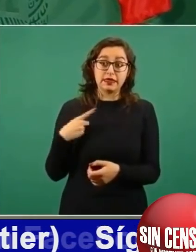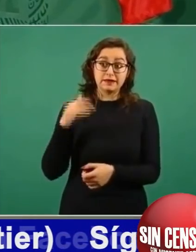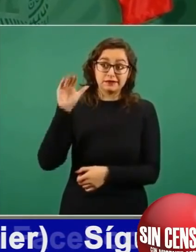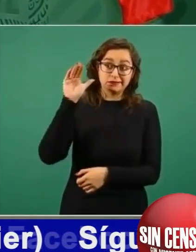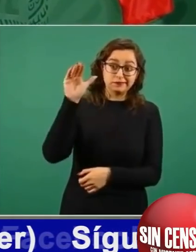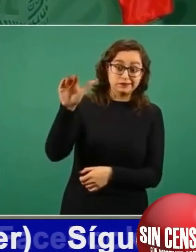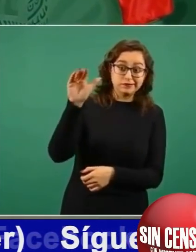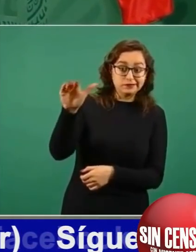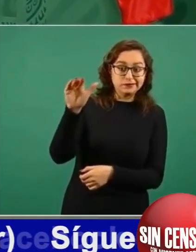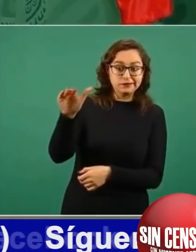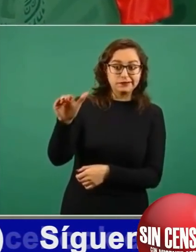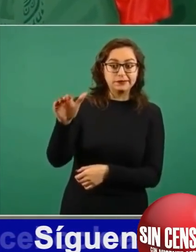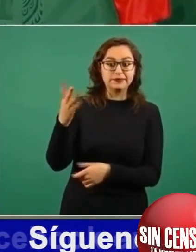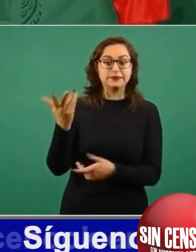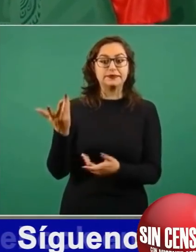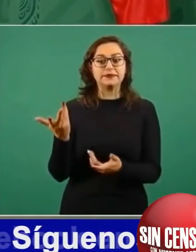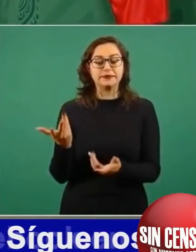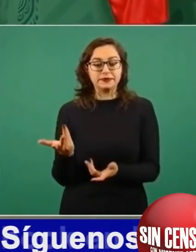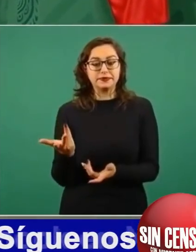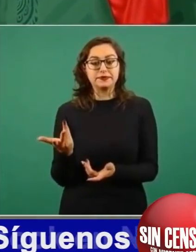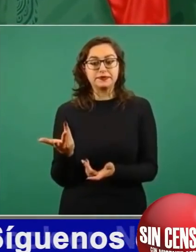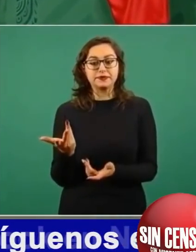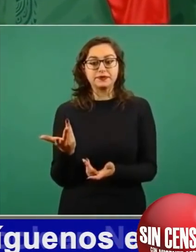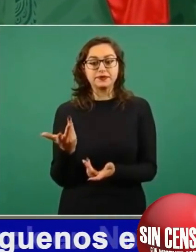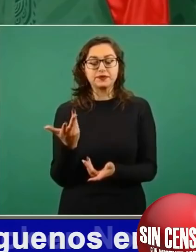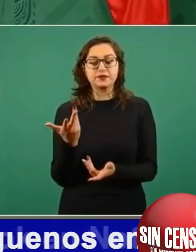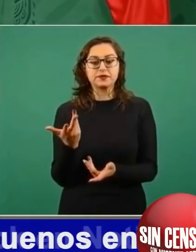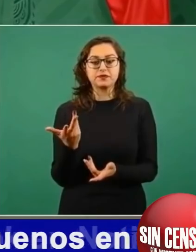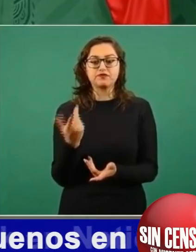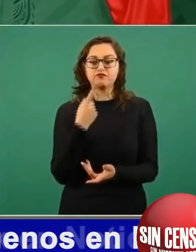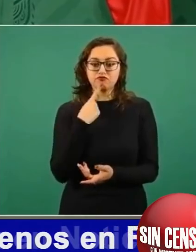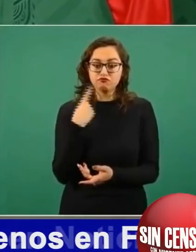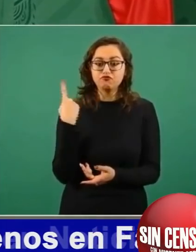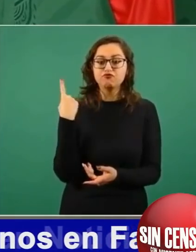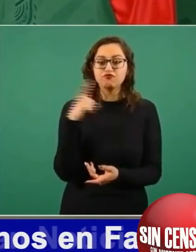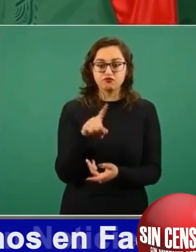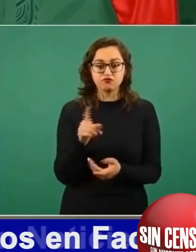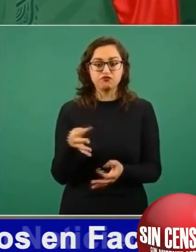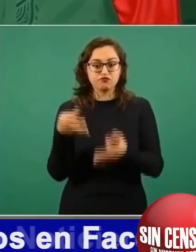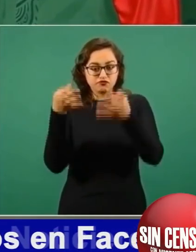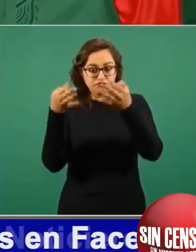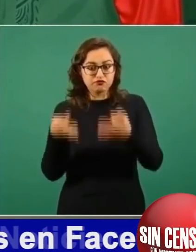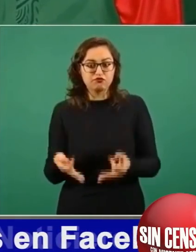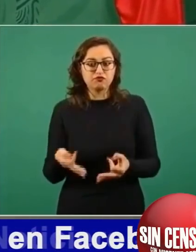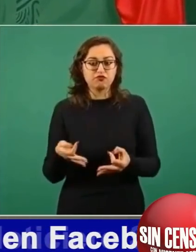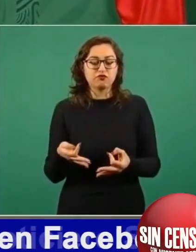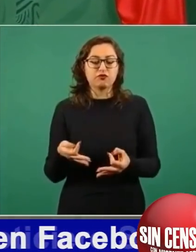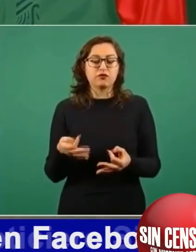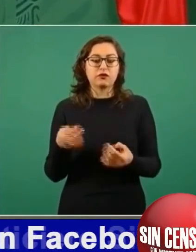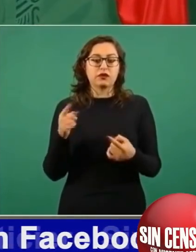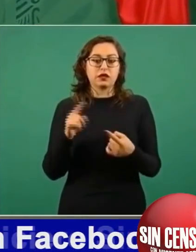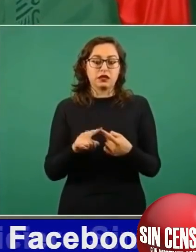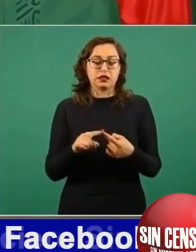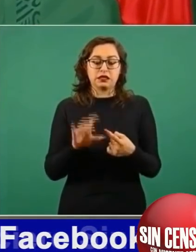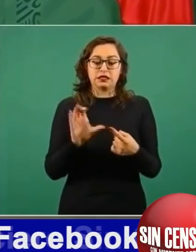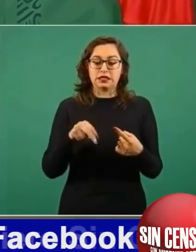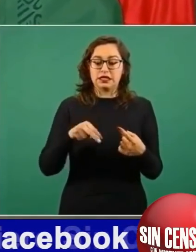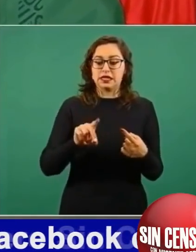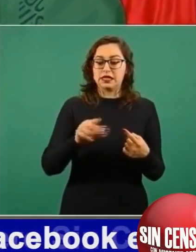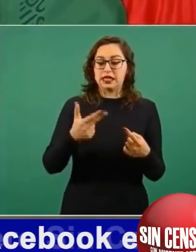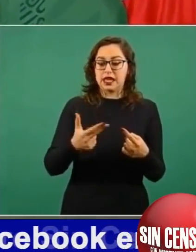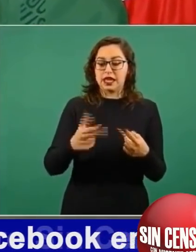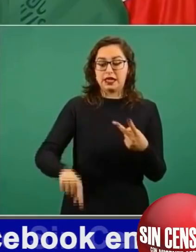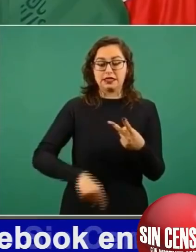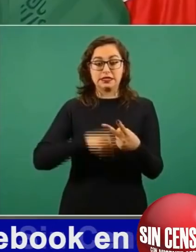dejar de presentar estas denuncias tanto en la Comisión Nacional de Derechos Humanos como en